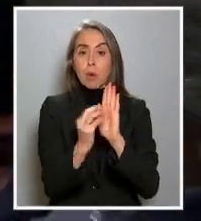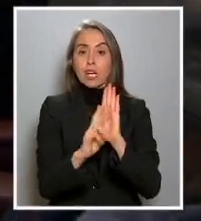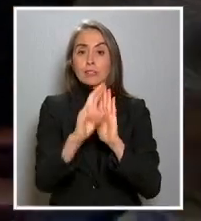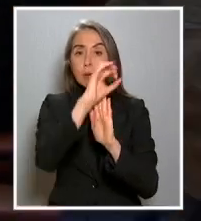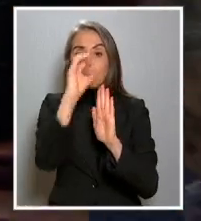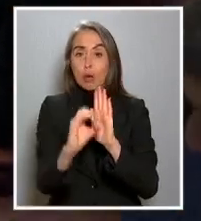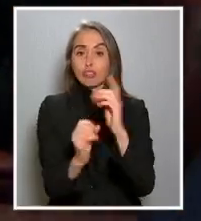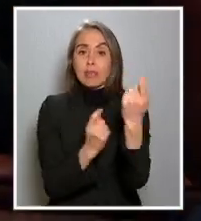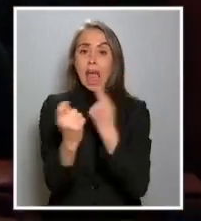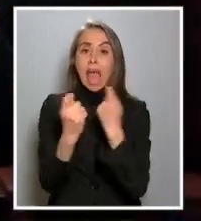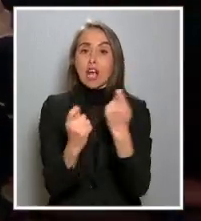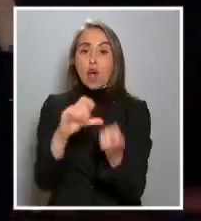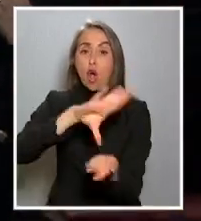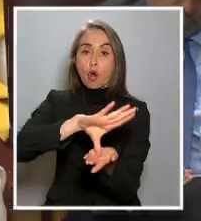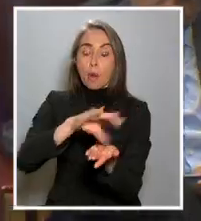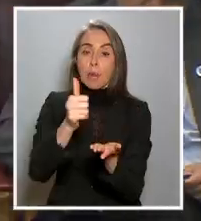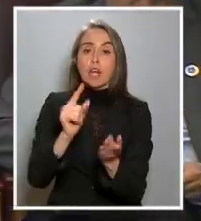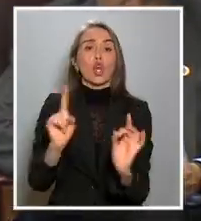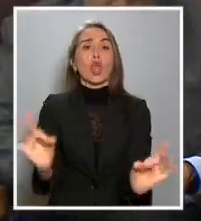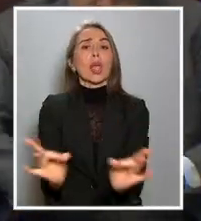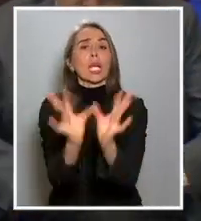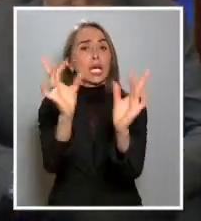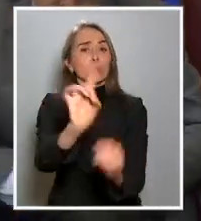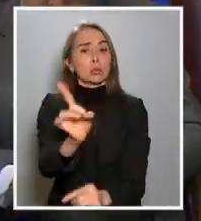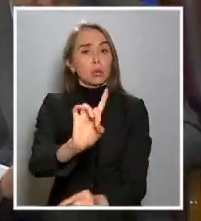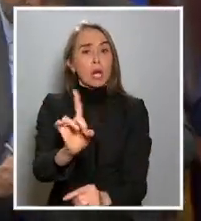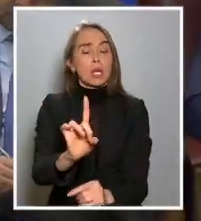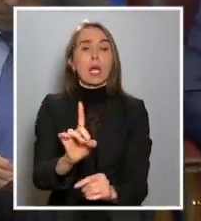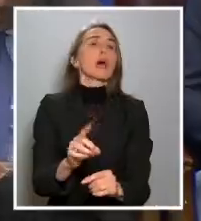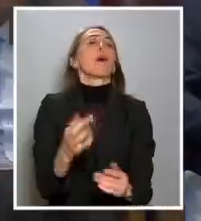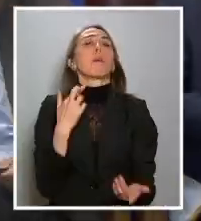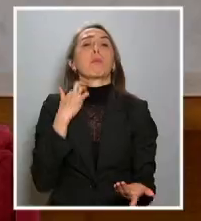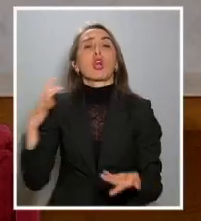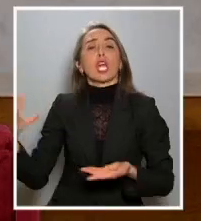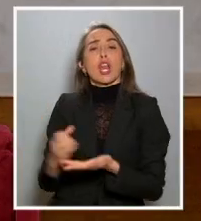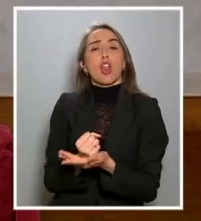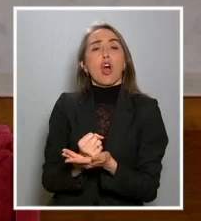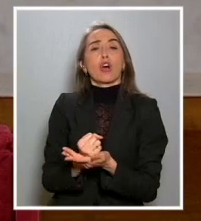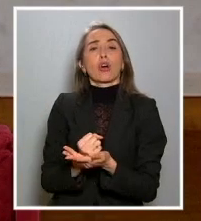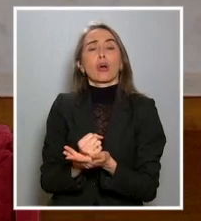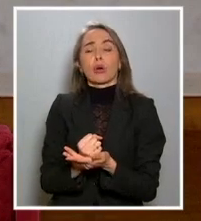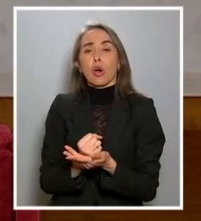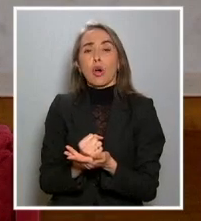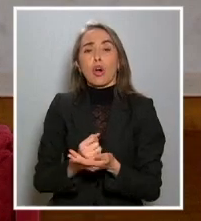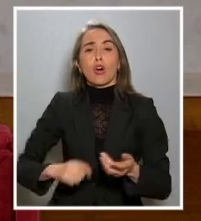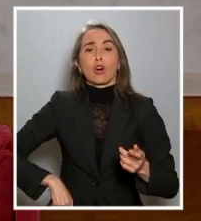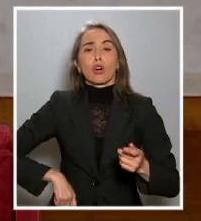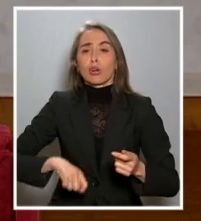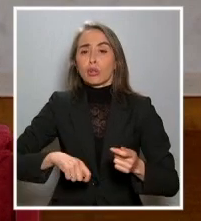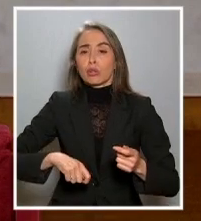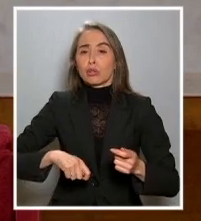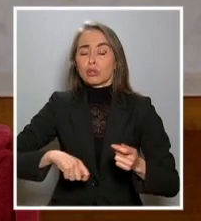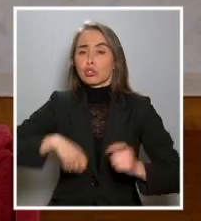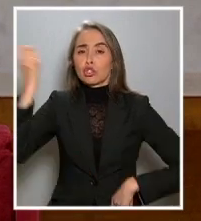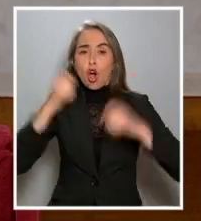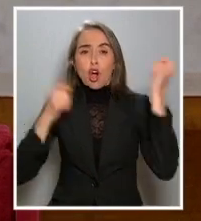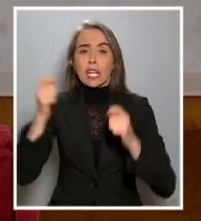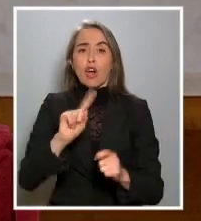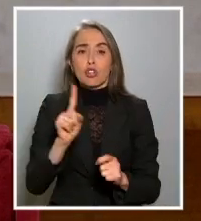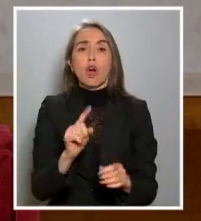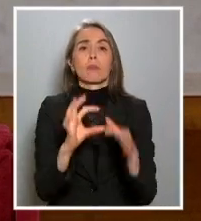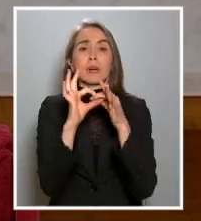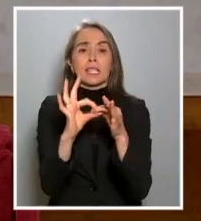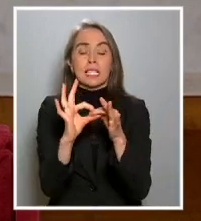Estos buenos resultados económicos no son casualidad ni fruto del chorreo, sino que son fruto de una